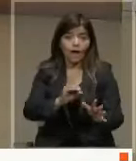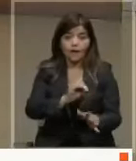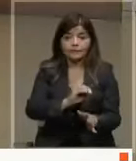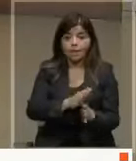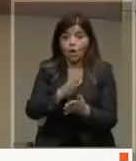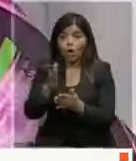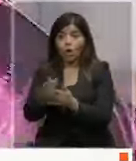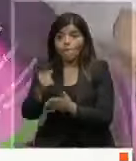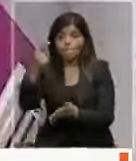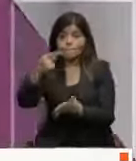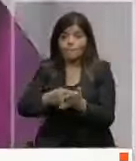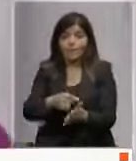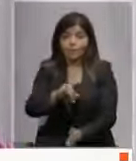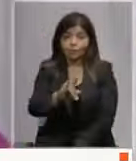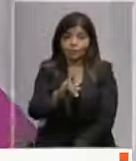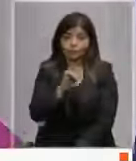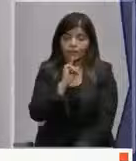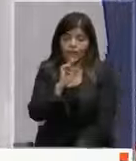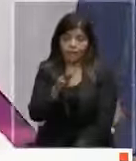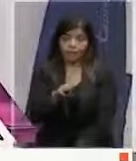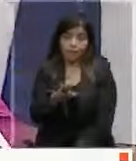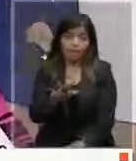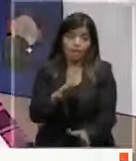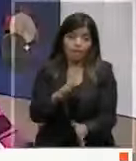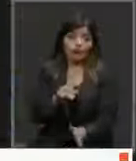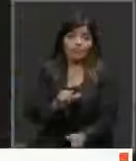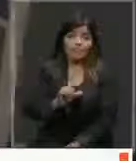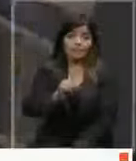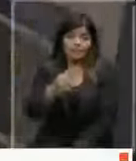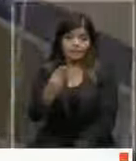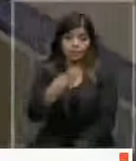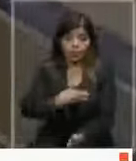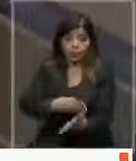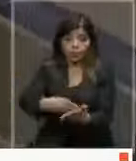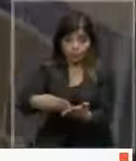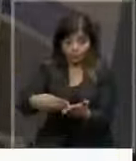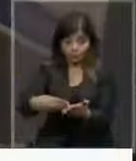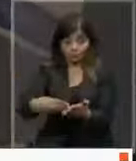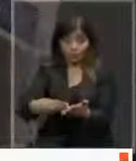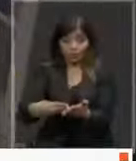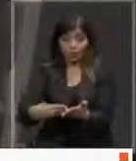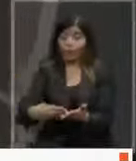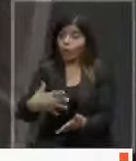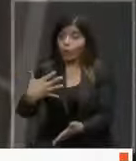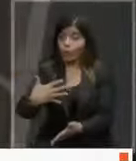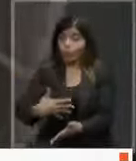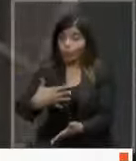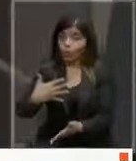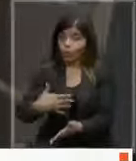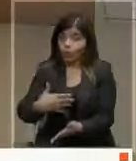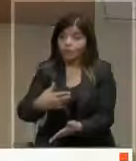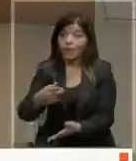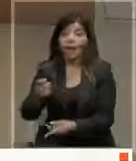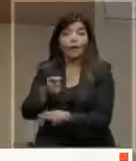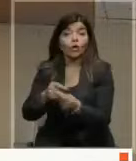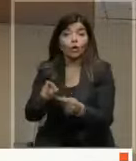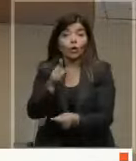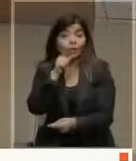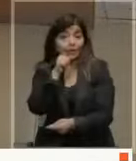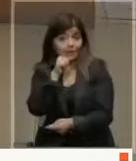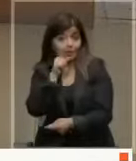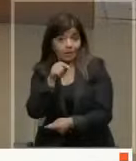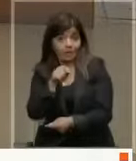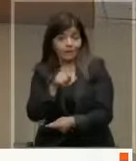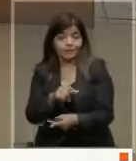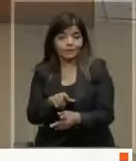a 1000 UTM es decir más de 64 millones de pesos y algo aún más importante para quien los compra si compramos un